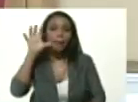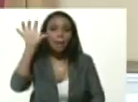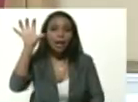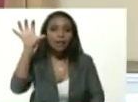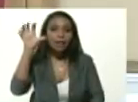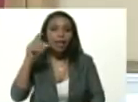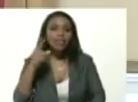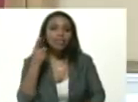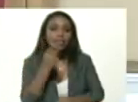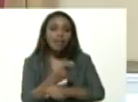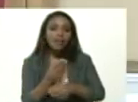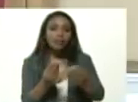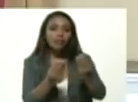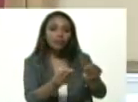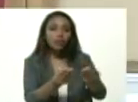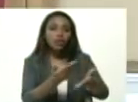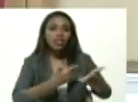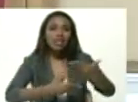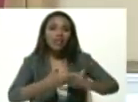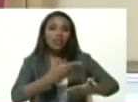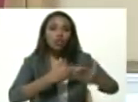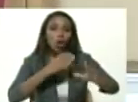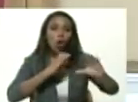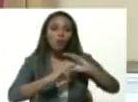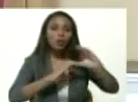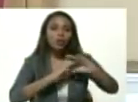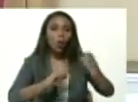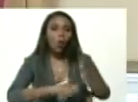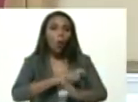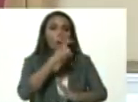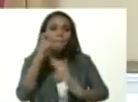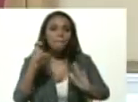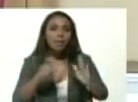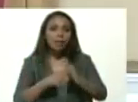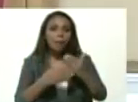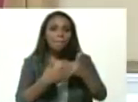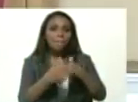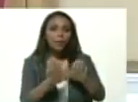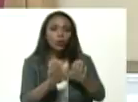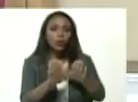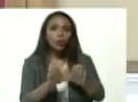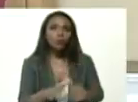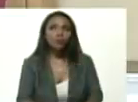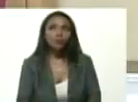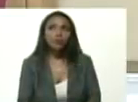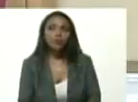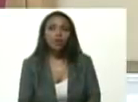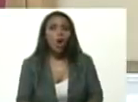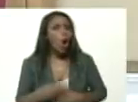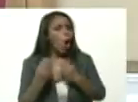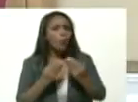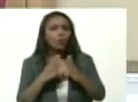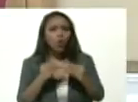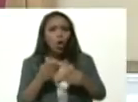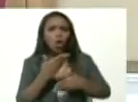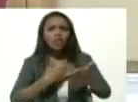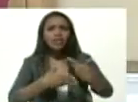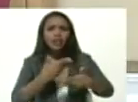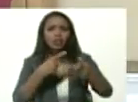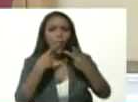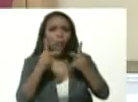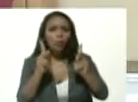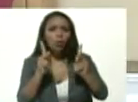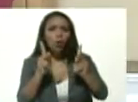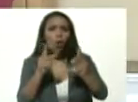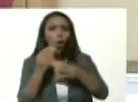Debe garantizarse los servicios de telecomunicaciones completamente. Completamente. Así como todos los servicios públicos, como